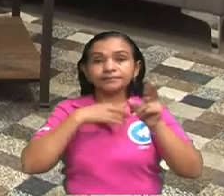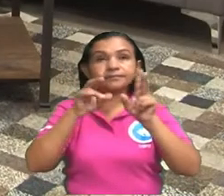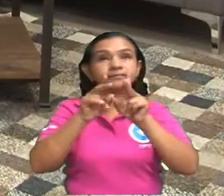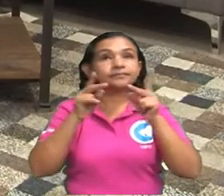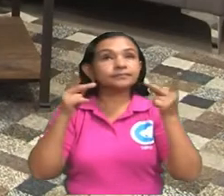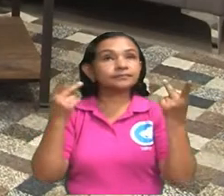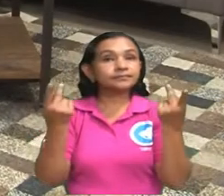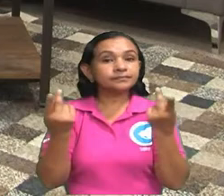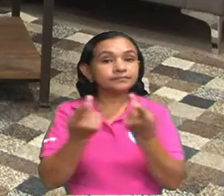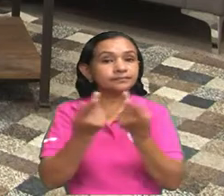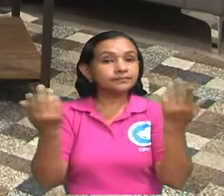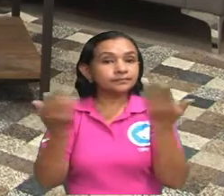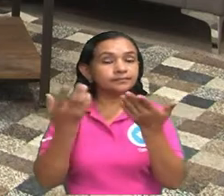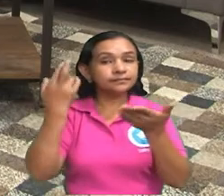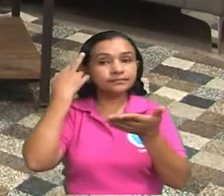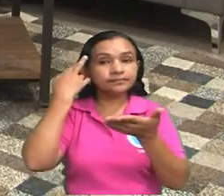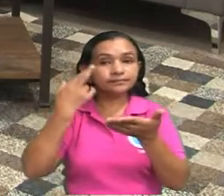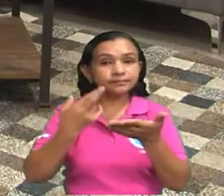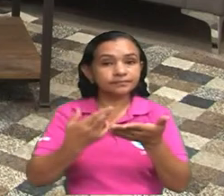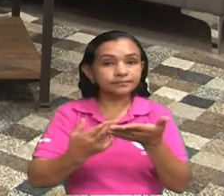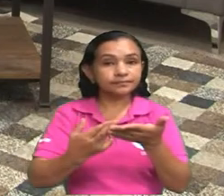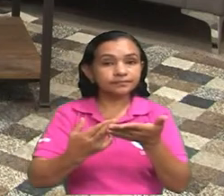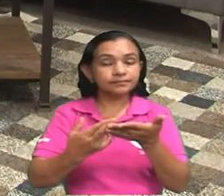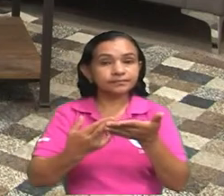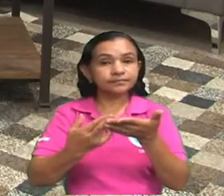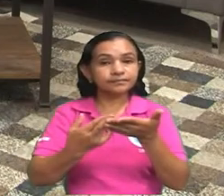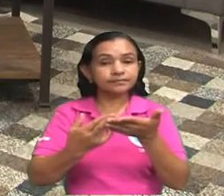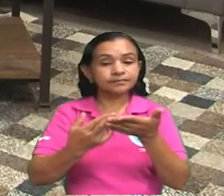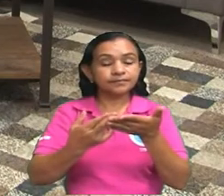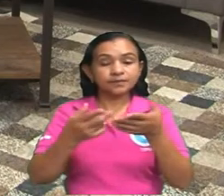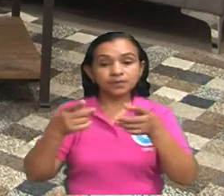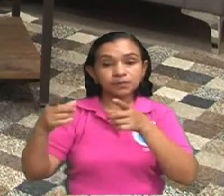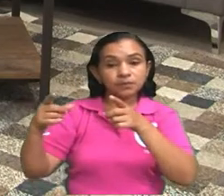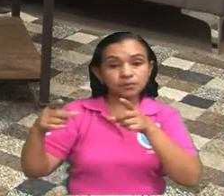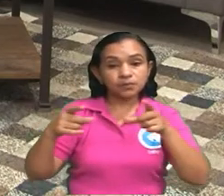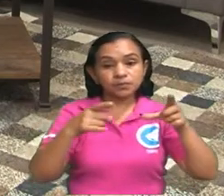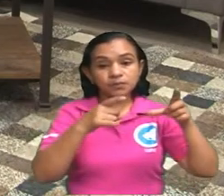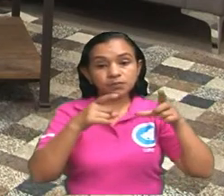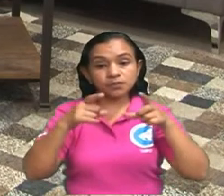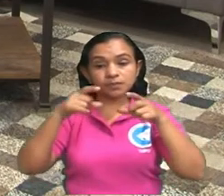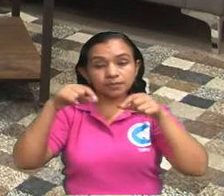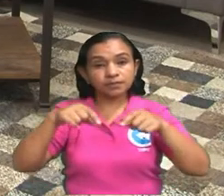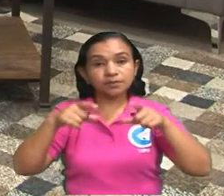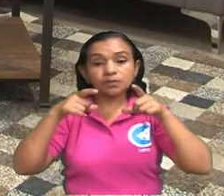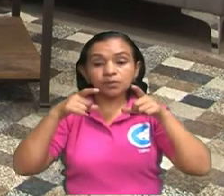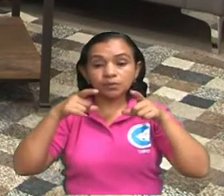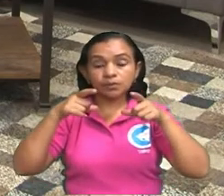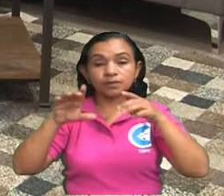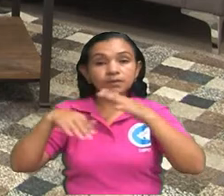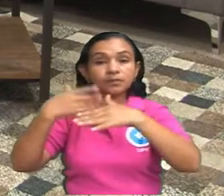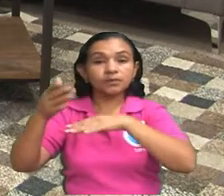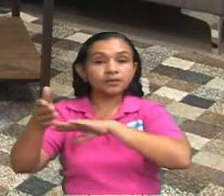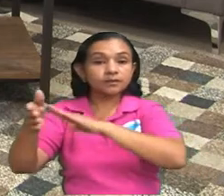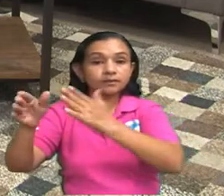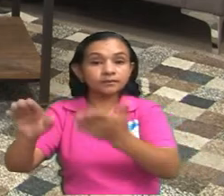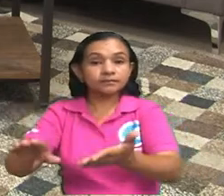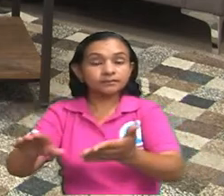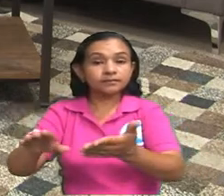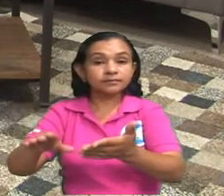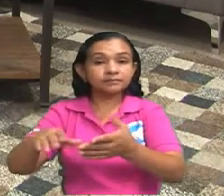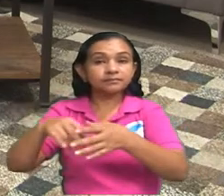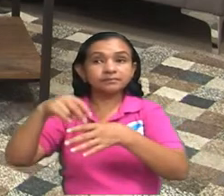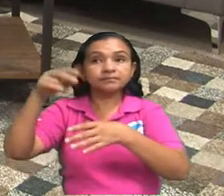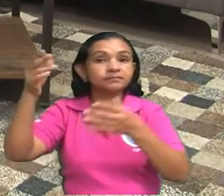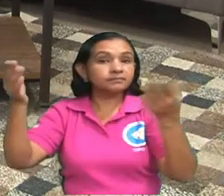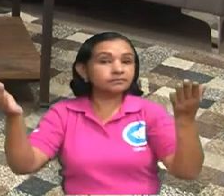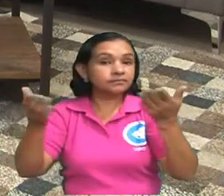¿Cómo lo recordamos? Bueno, en su natalicio, si bien es cierto, dieron su tránsito a la inmortalidad, pero también dejaron su legado.